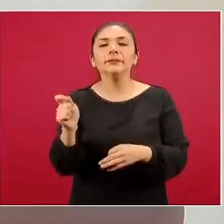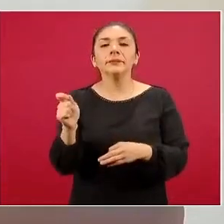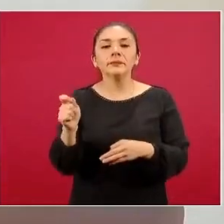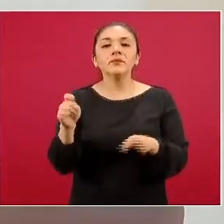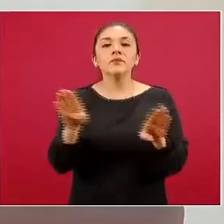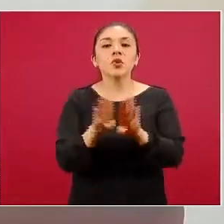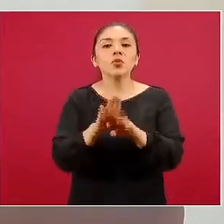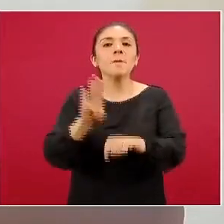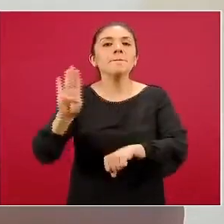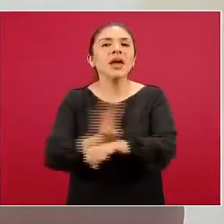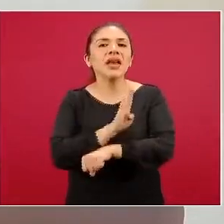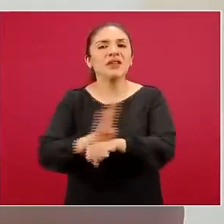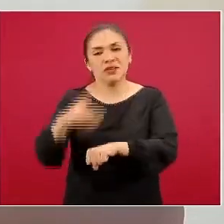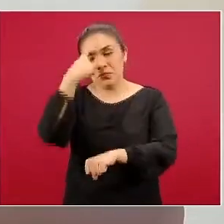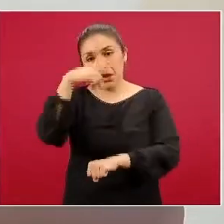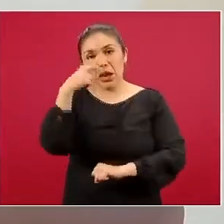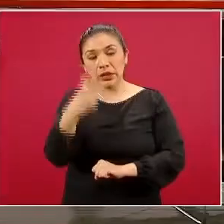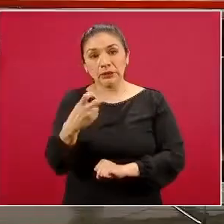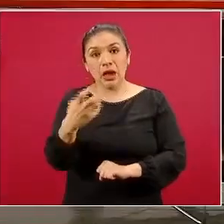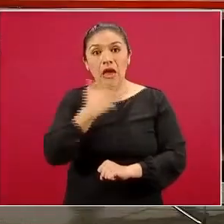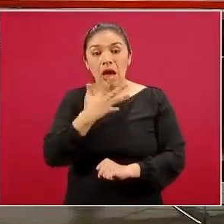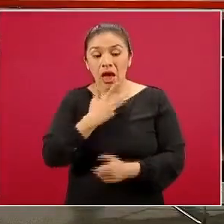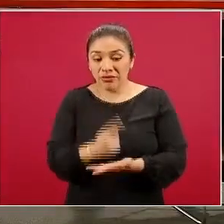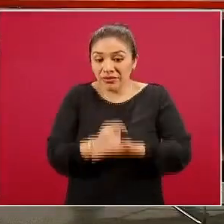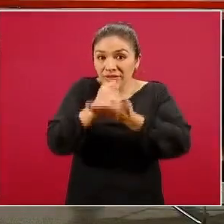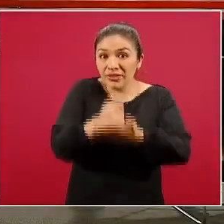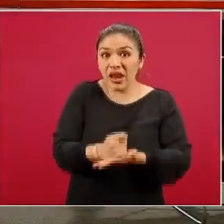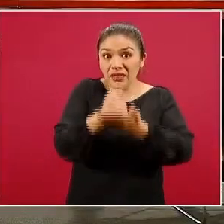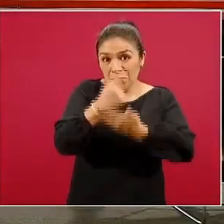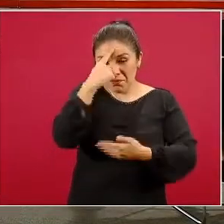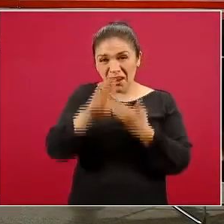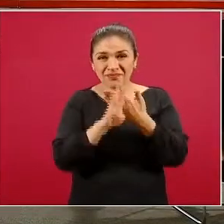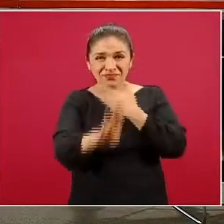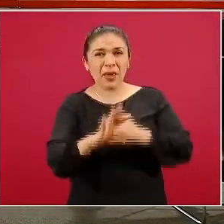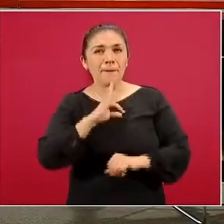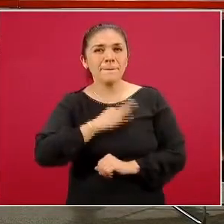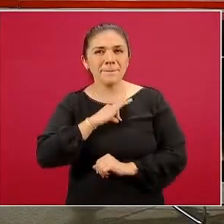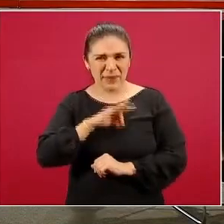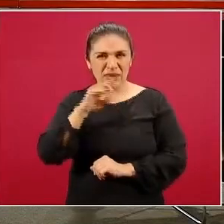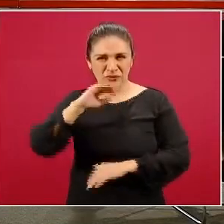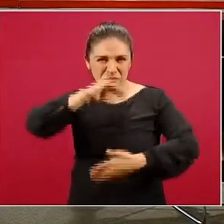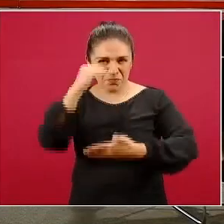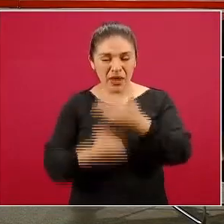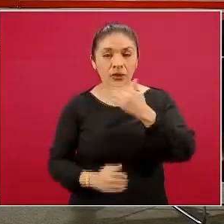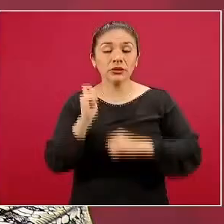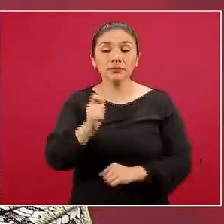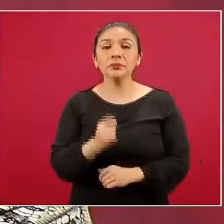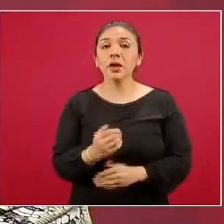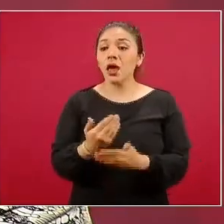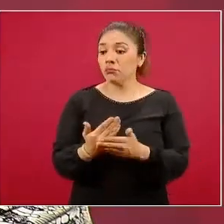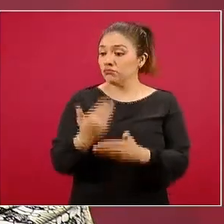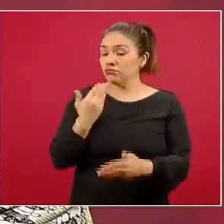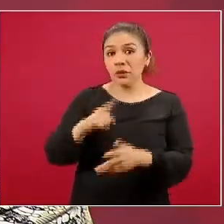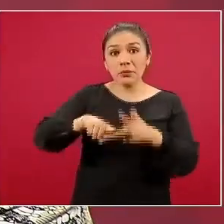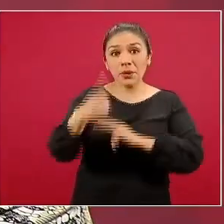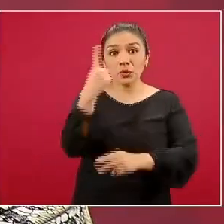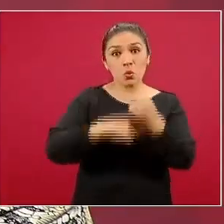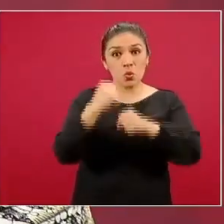los beneficios de tener tratamientos antirretrovirales, es que desde el año